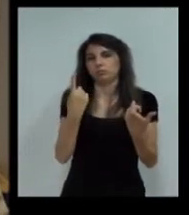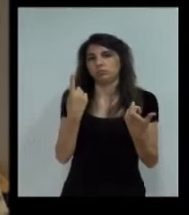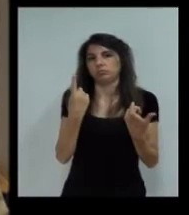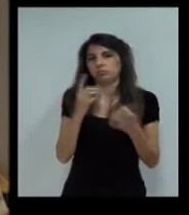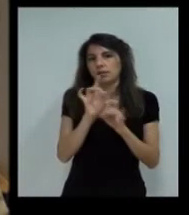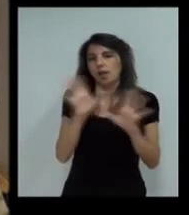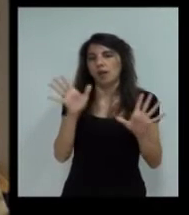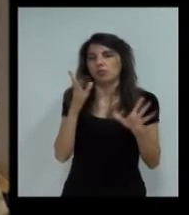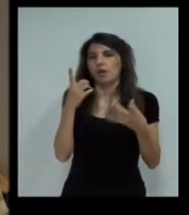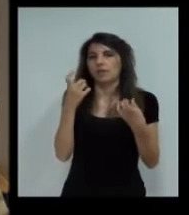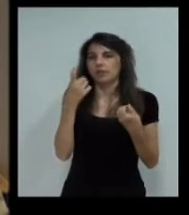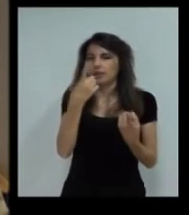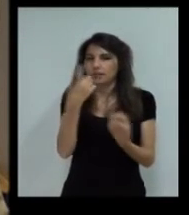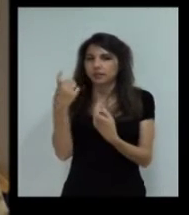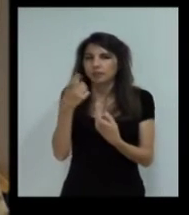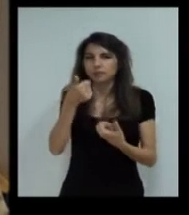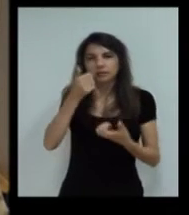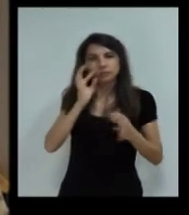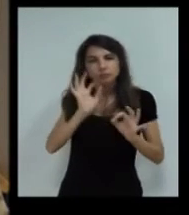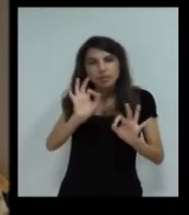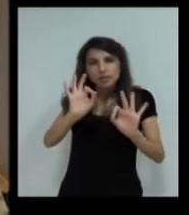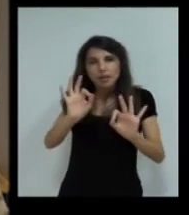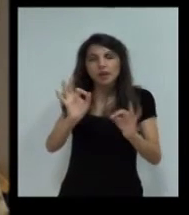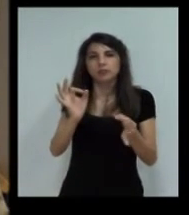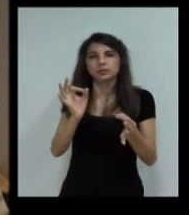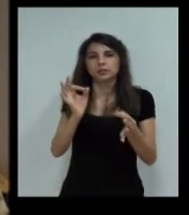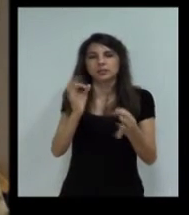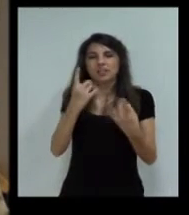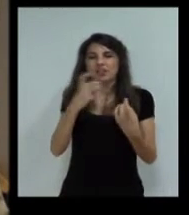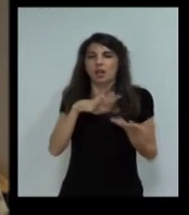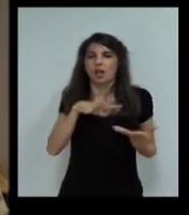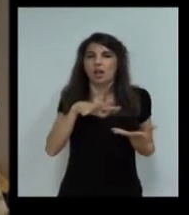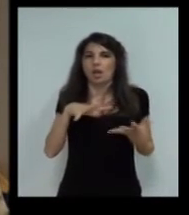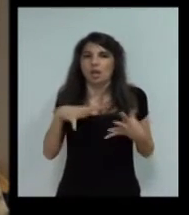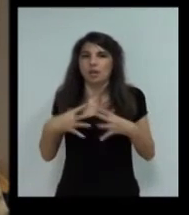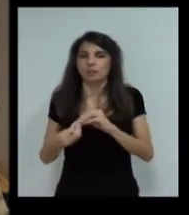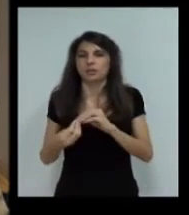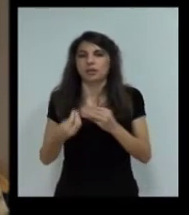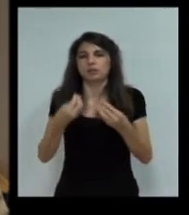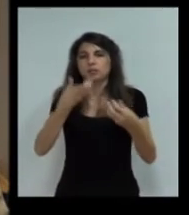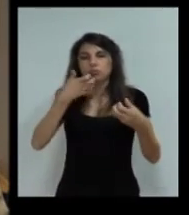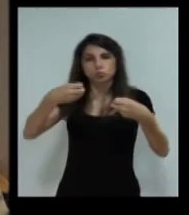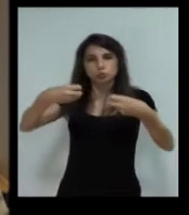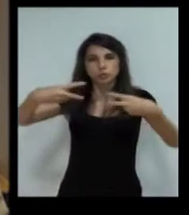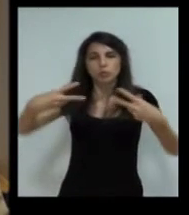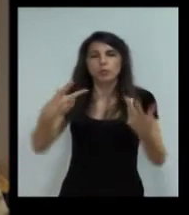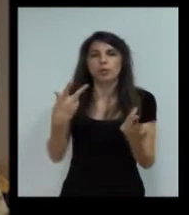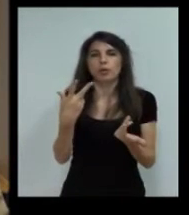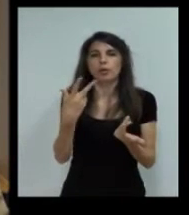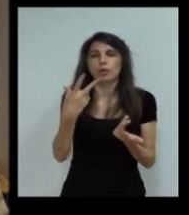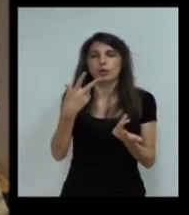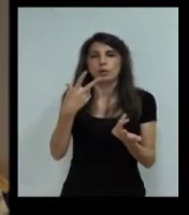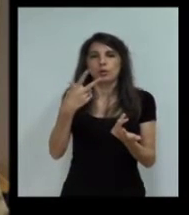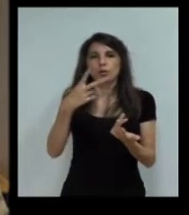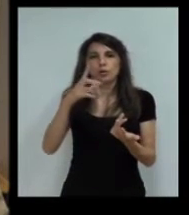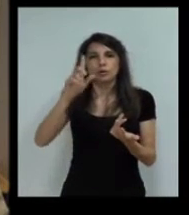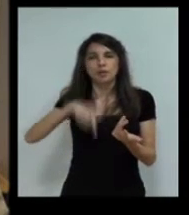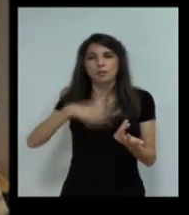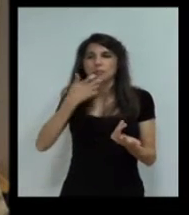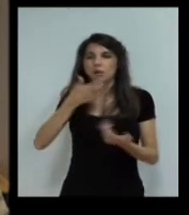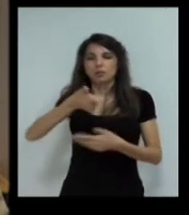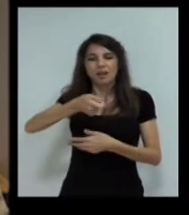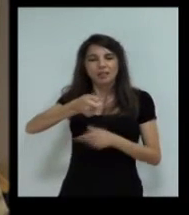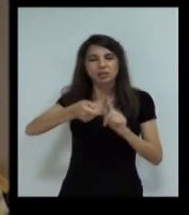más especiales, de facilidad de navegación, únicamente de audición, subtitulado, etcétera, sino también de facilidad. No tenemos unos mandos